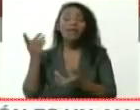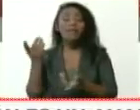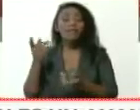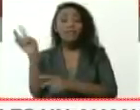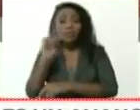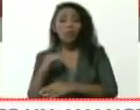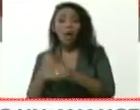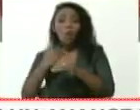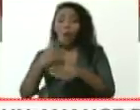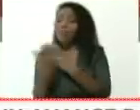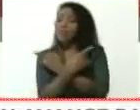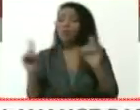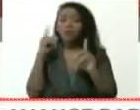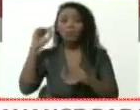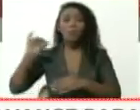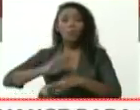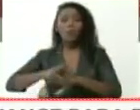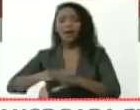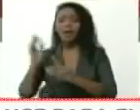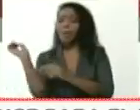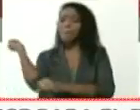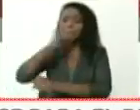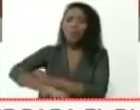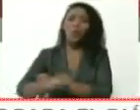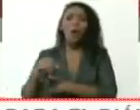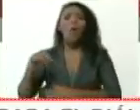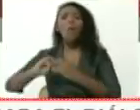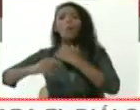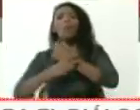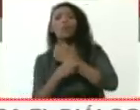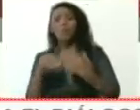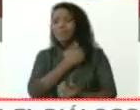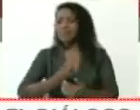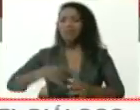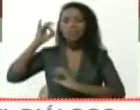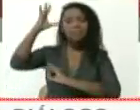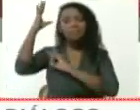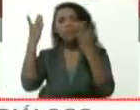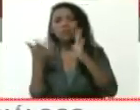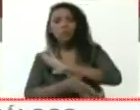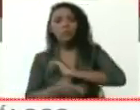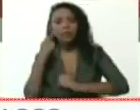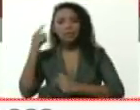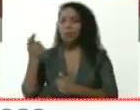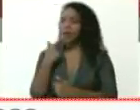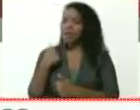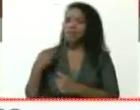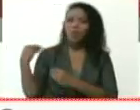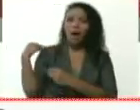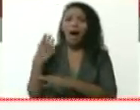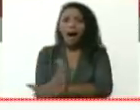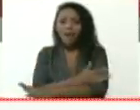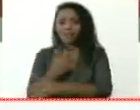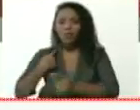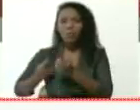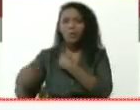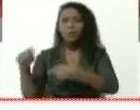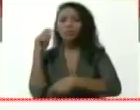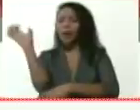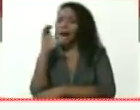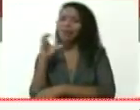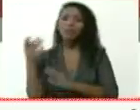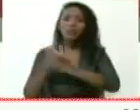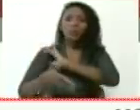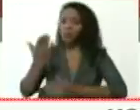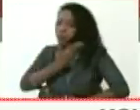reconozca a Juan Guaidó como presidente. Y en lo particular a mí me dijo, él, y me lo había dicho ya el encargado de negocios en Caracas cuando teníamos